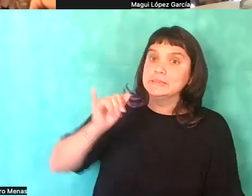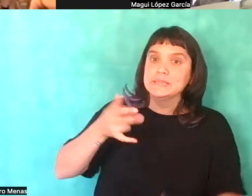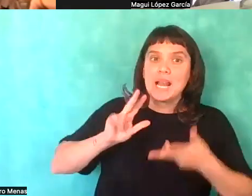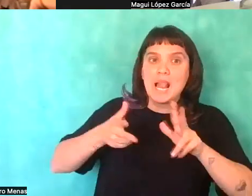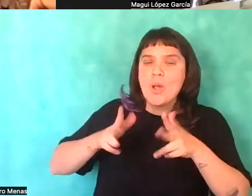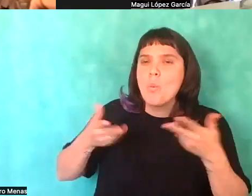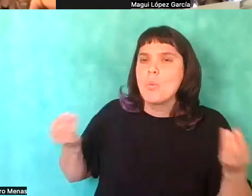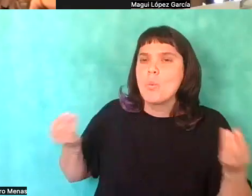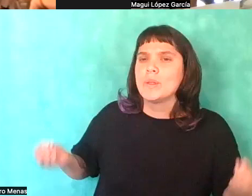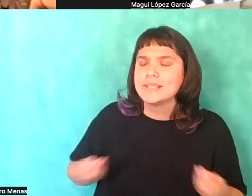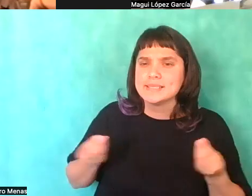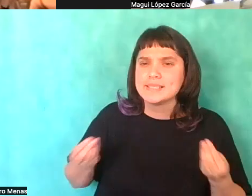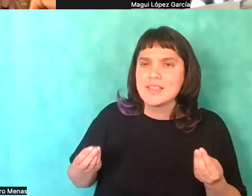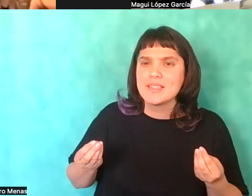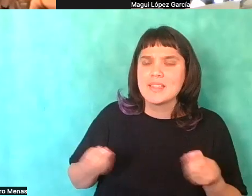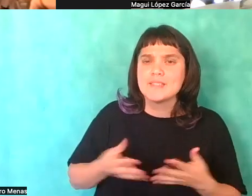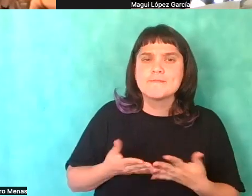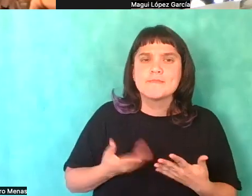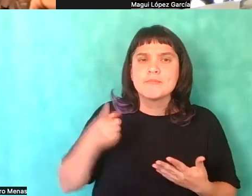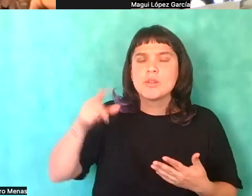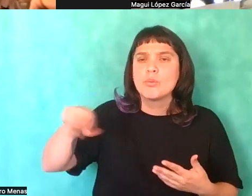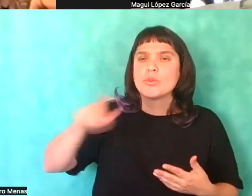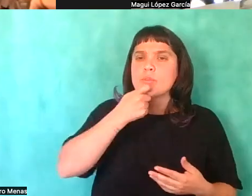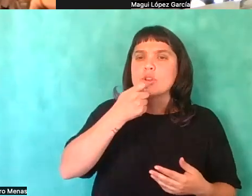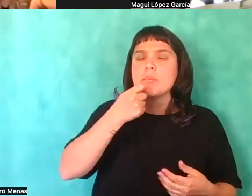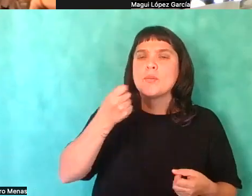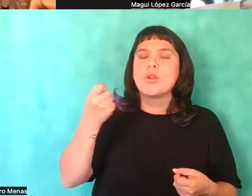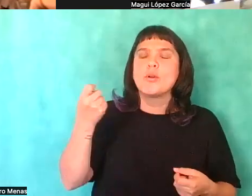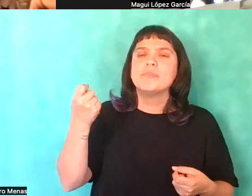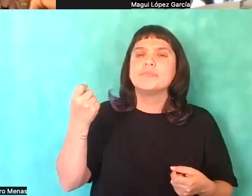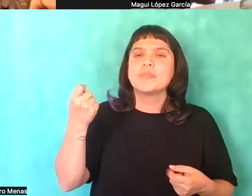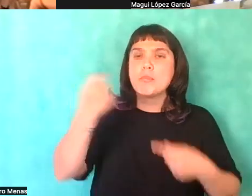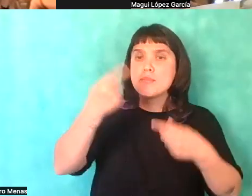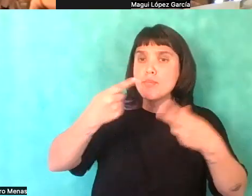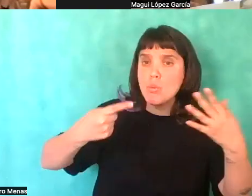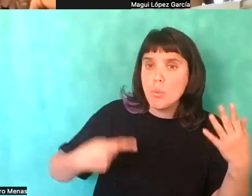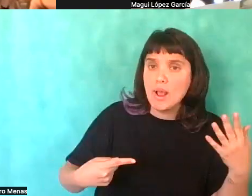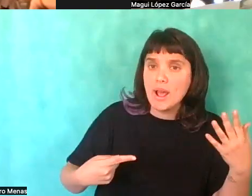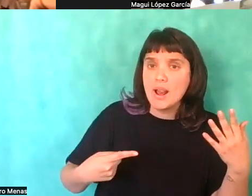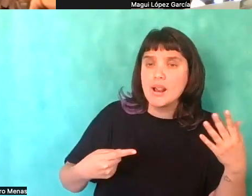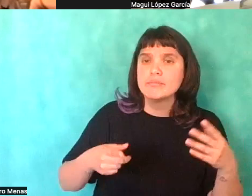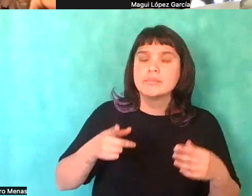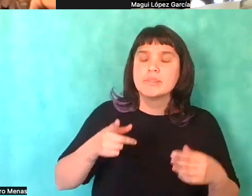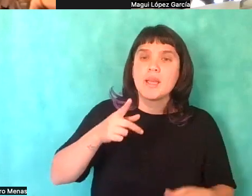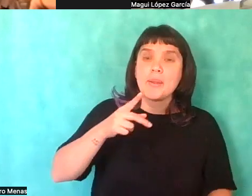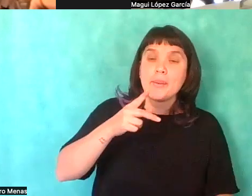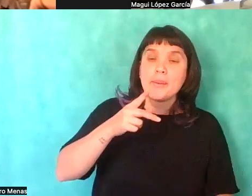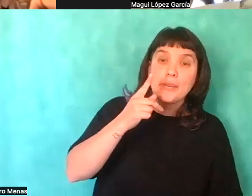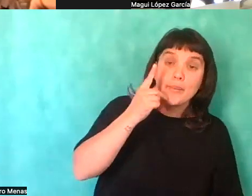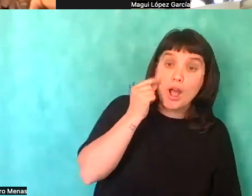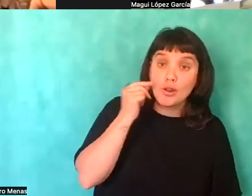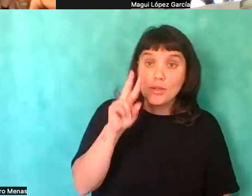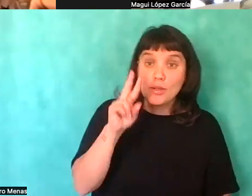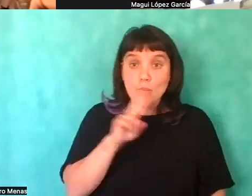pasa con cuando te tenés que referir a un plural que está integrado por varones y mujeres? ¿O qué pasa cuando tenés que hablar a una persona que es